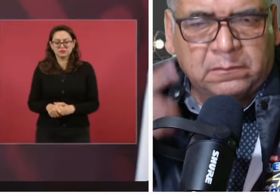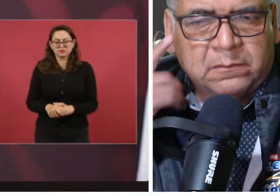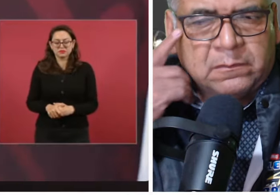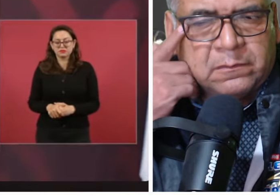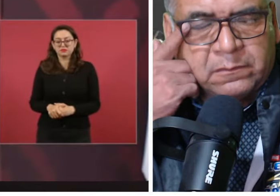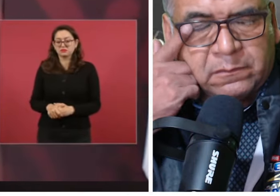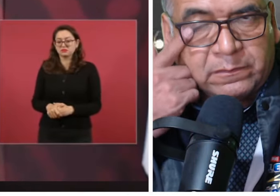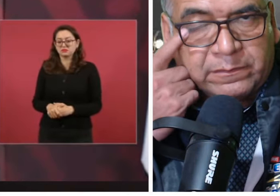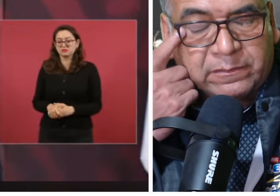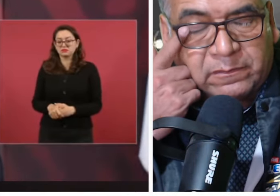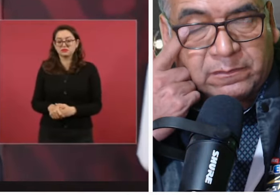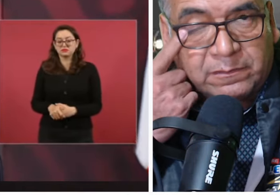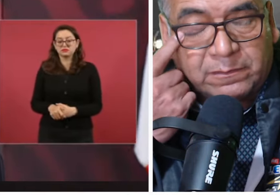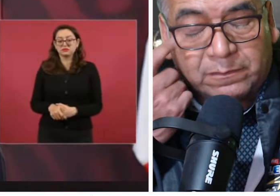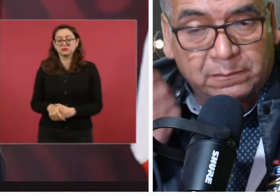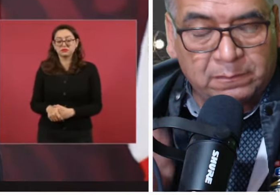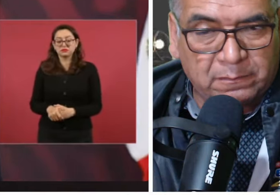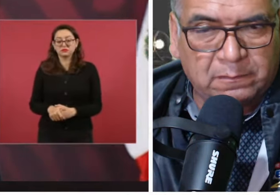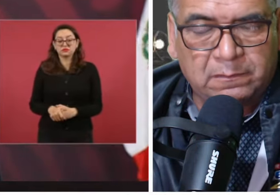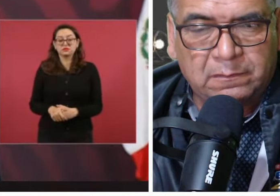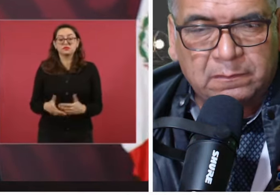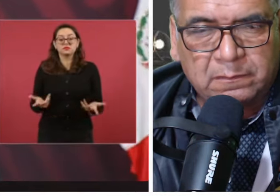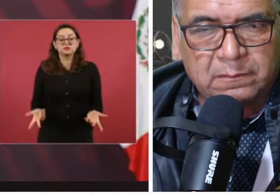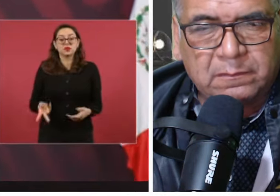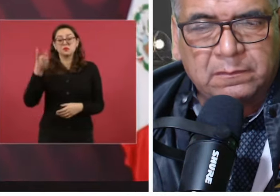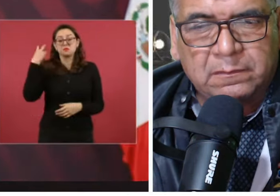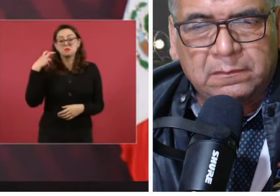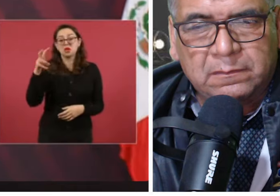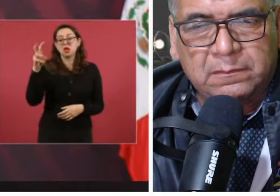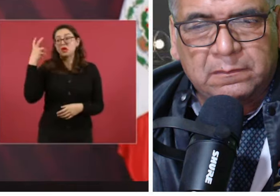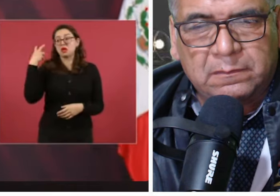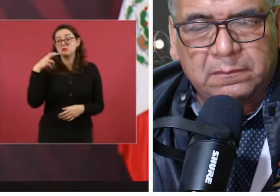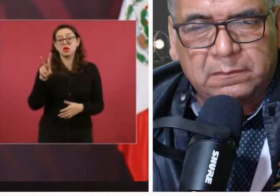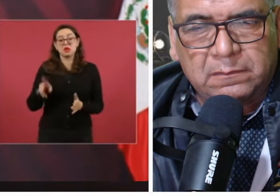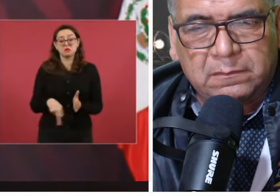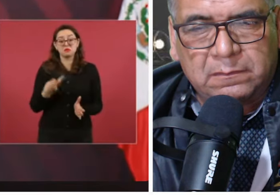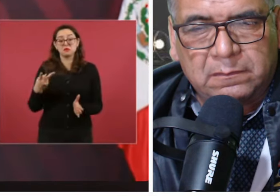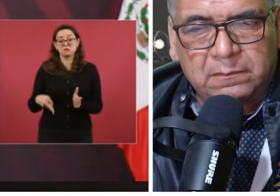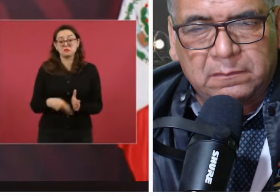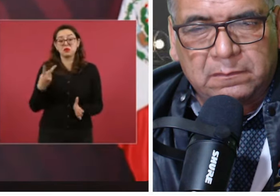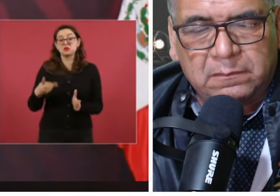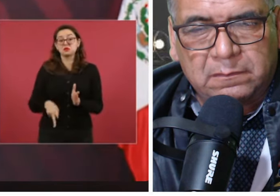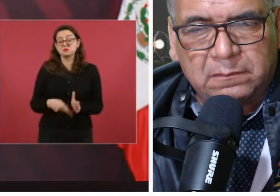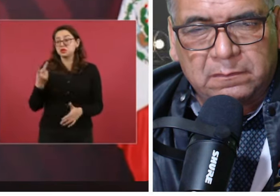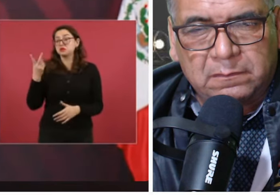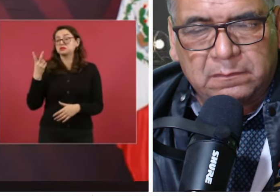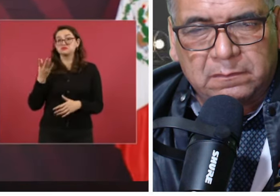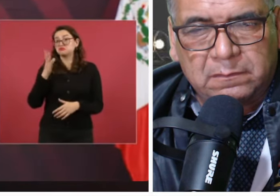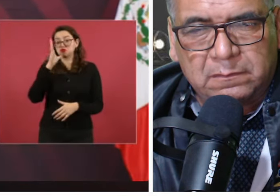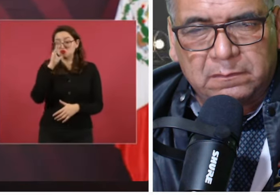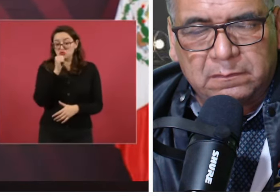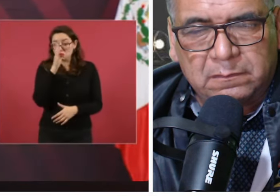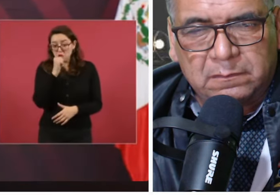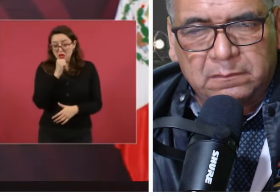No puedes ir de viaje, ¿no? Cada dos años, digo cada dos o dos veces al año.